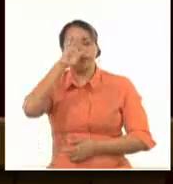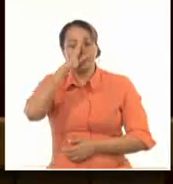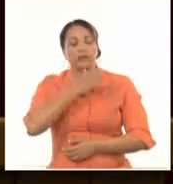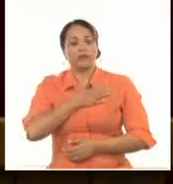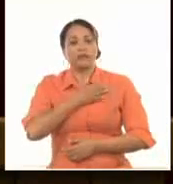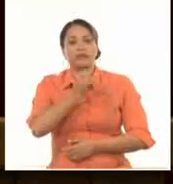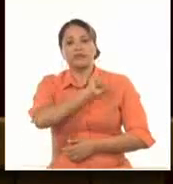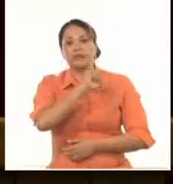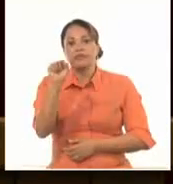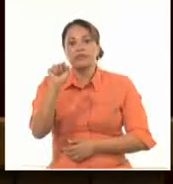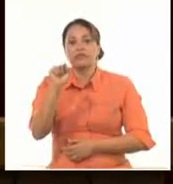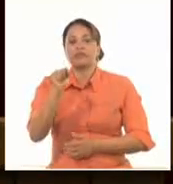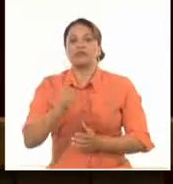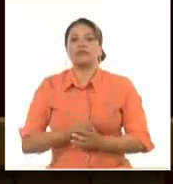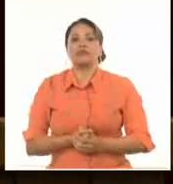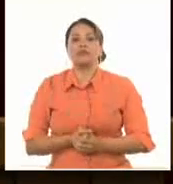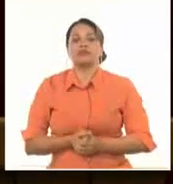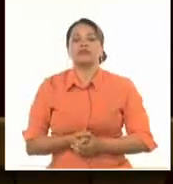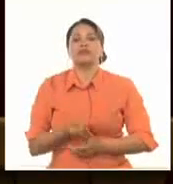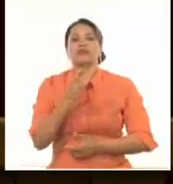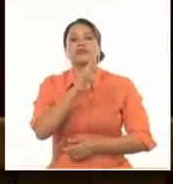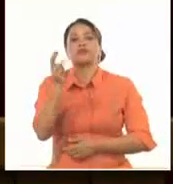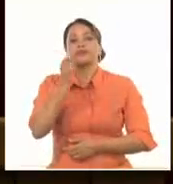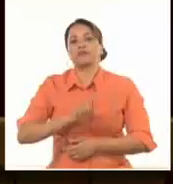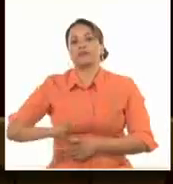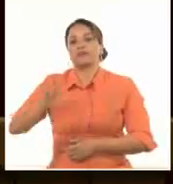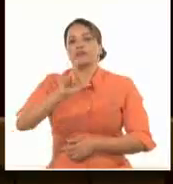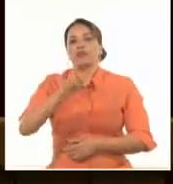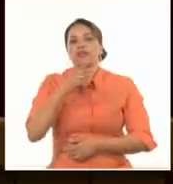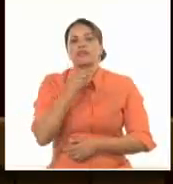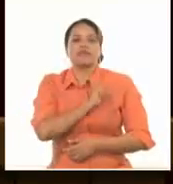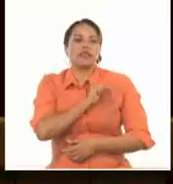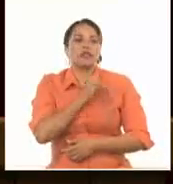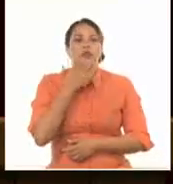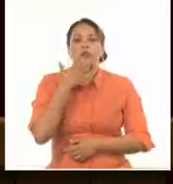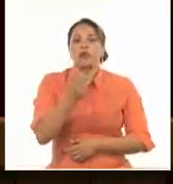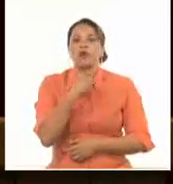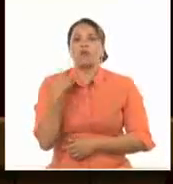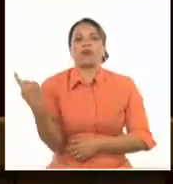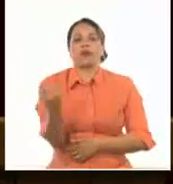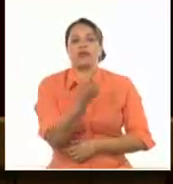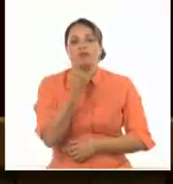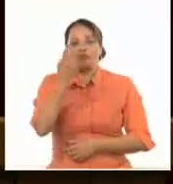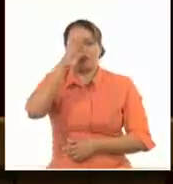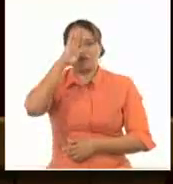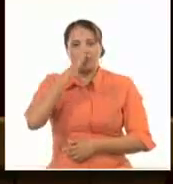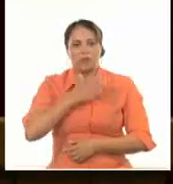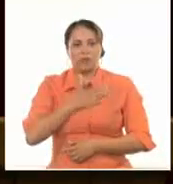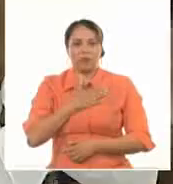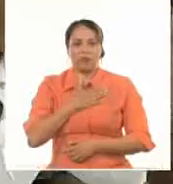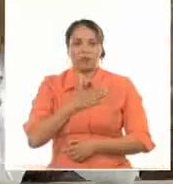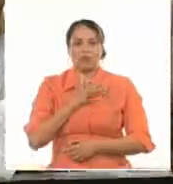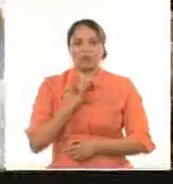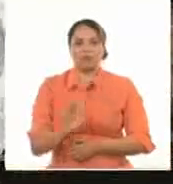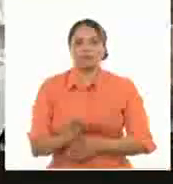para la revolución socialista. Quieren lo que es mejor para todos en Cuba.